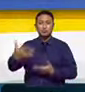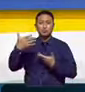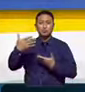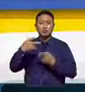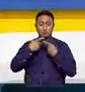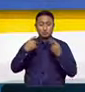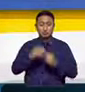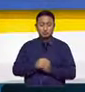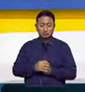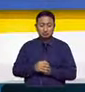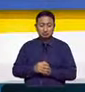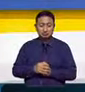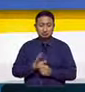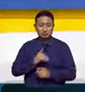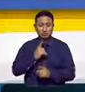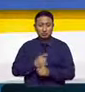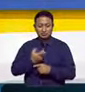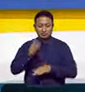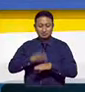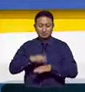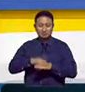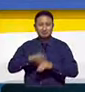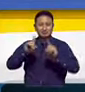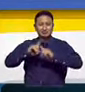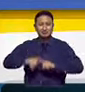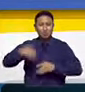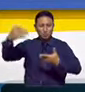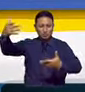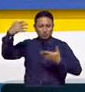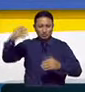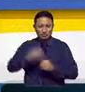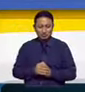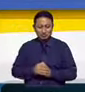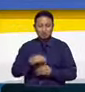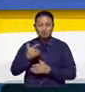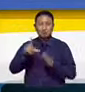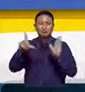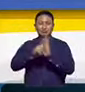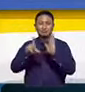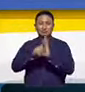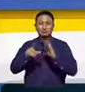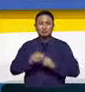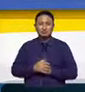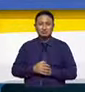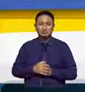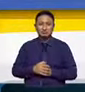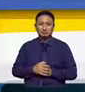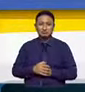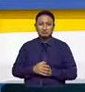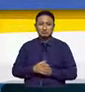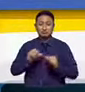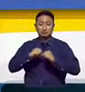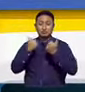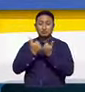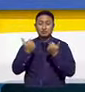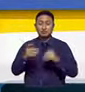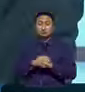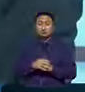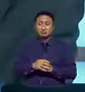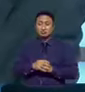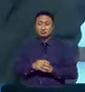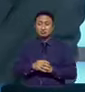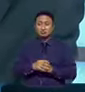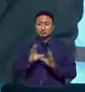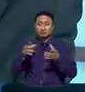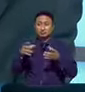Estado, y por supuesto por la diversidad política que puede expresar y por las leyes que tiene que tratar. Y porque sin duda la Asamblea va a ser un espacio